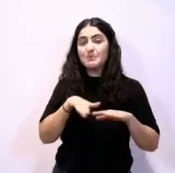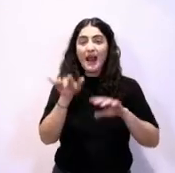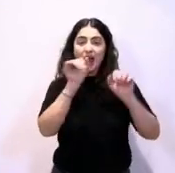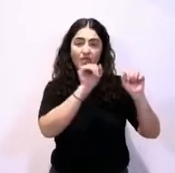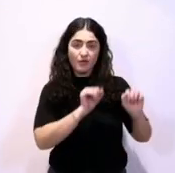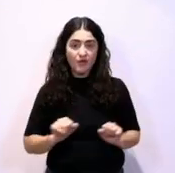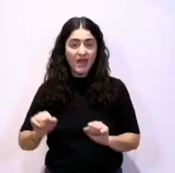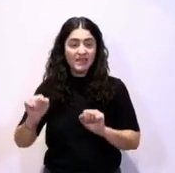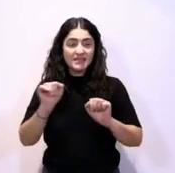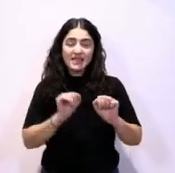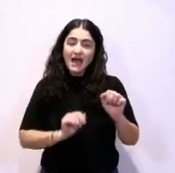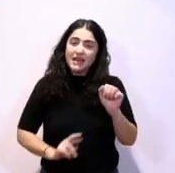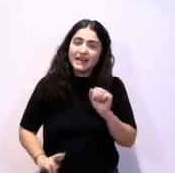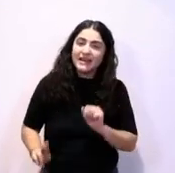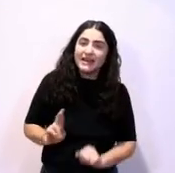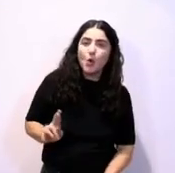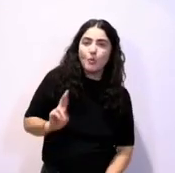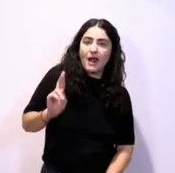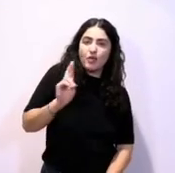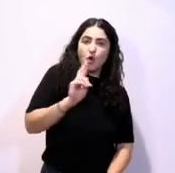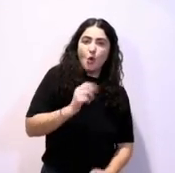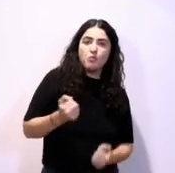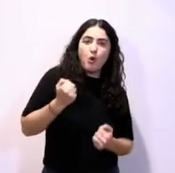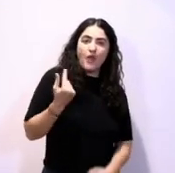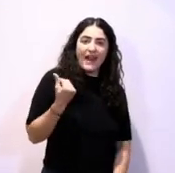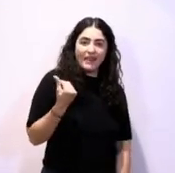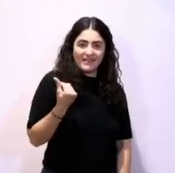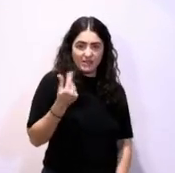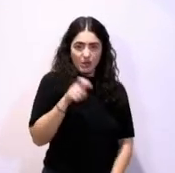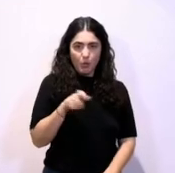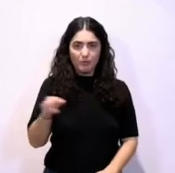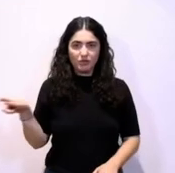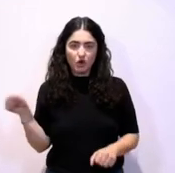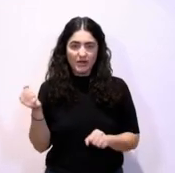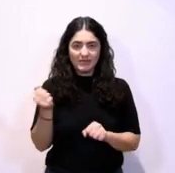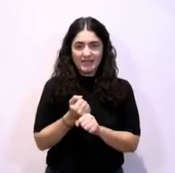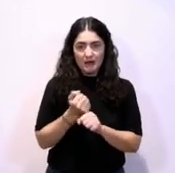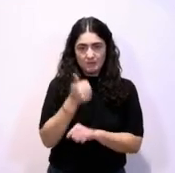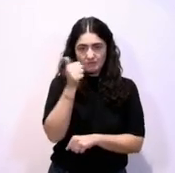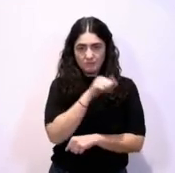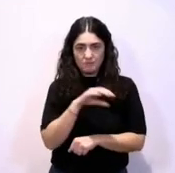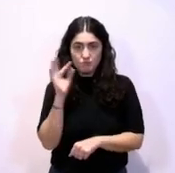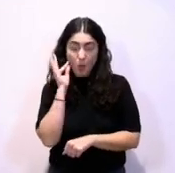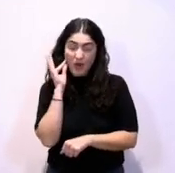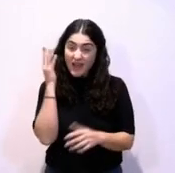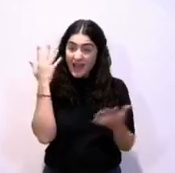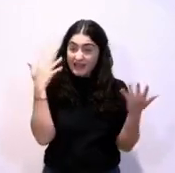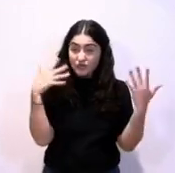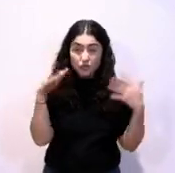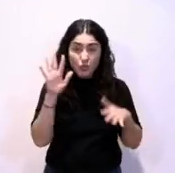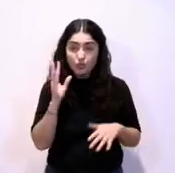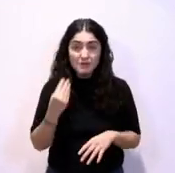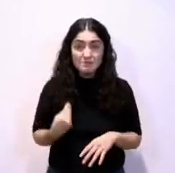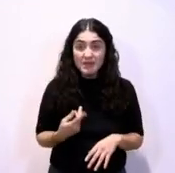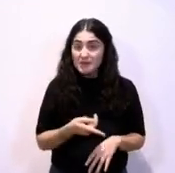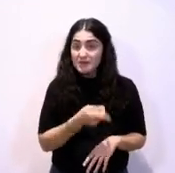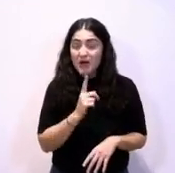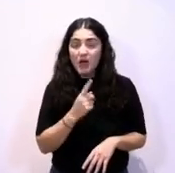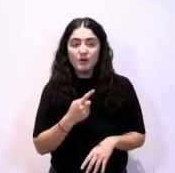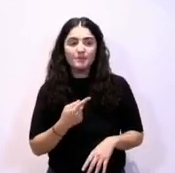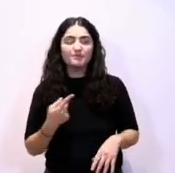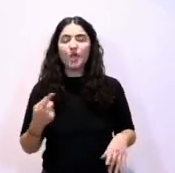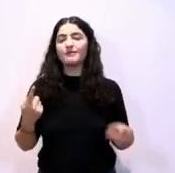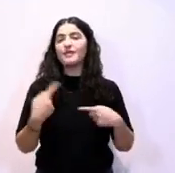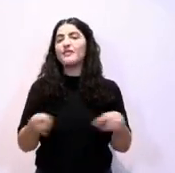la recuperación del poder adquisitivo de los trabajadores y trabajadoras. Y es esa excusa que dice usted, nosotros no distinguimos, damos